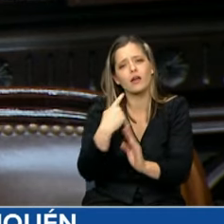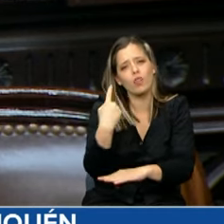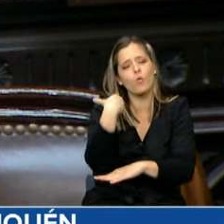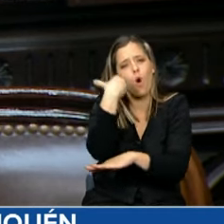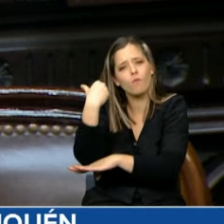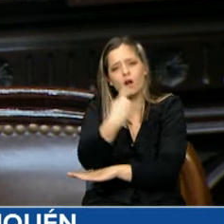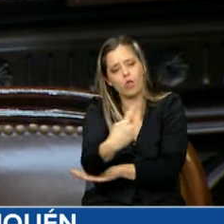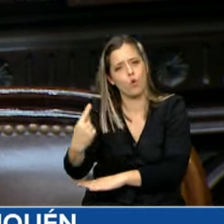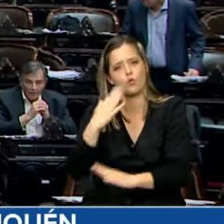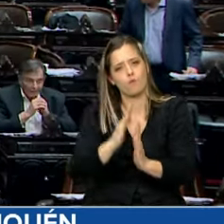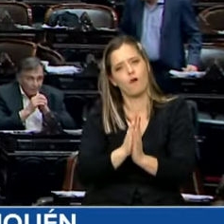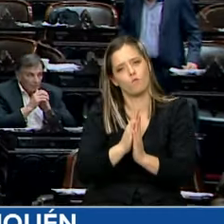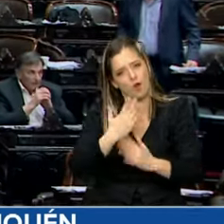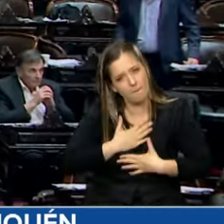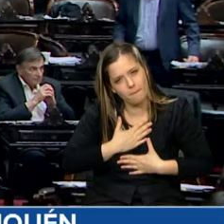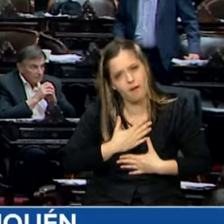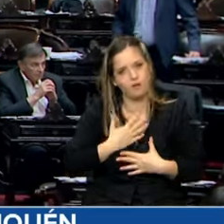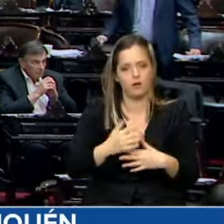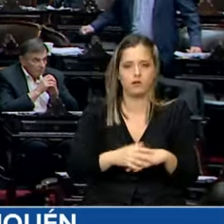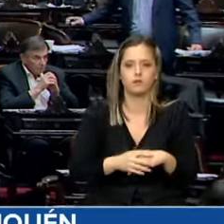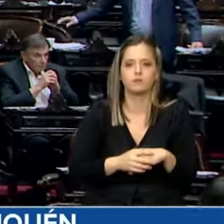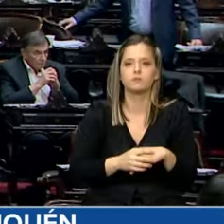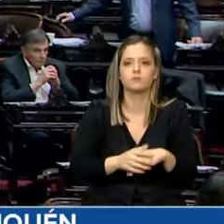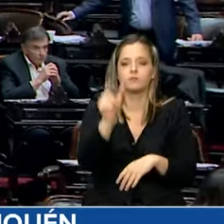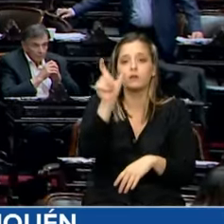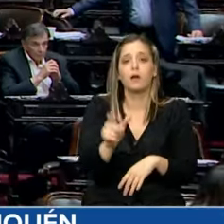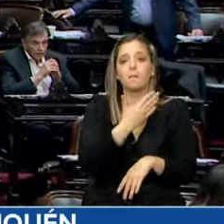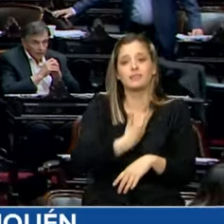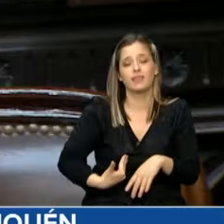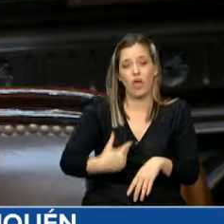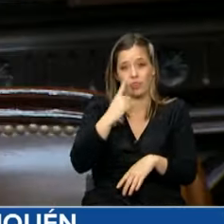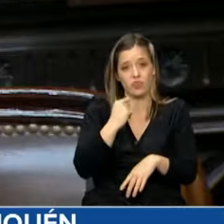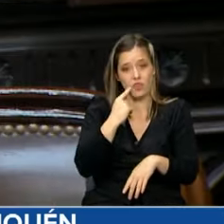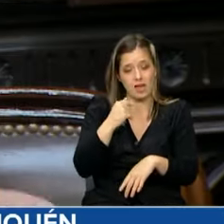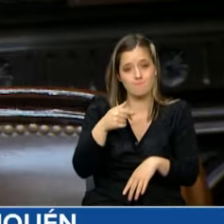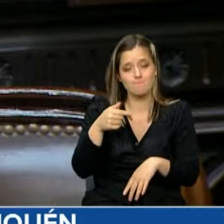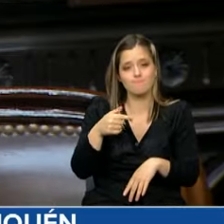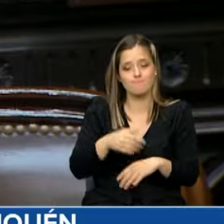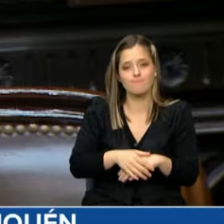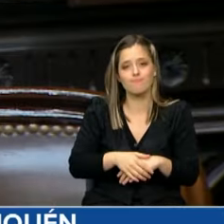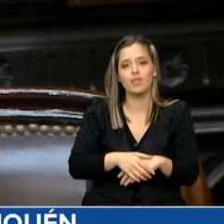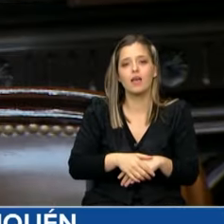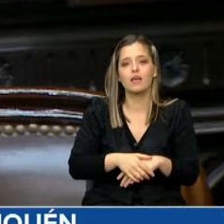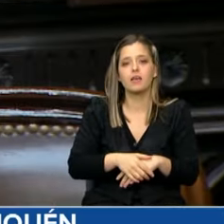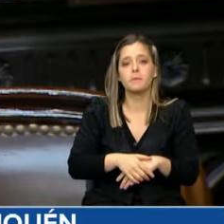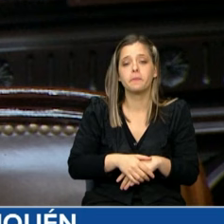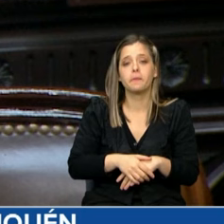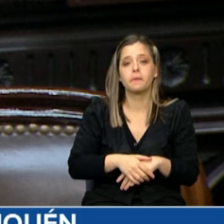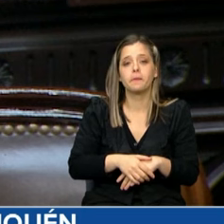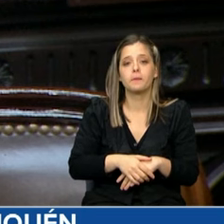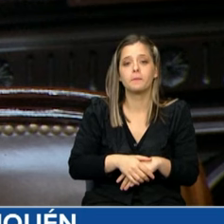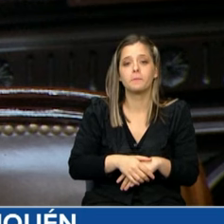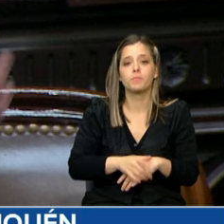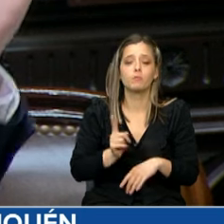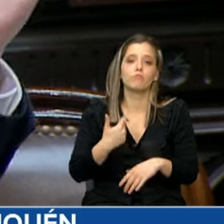por favor señor presidente hoy nos acompaña sobre todo por